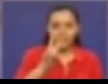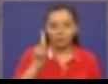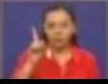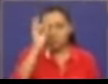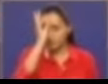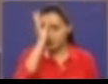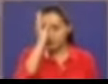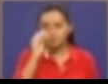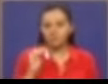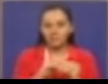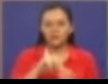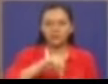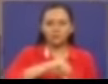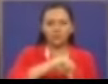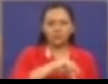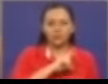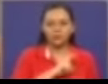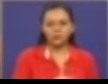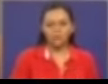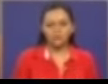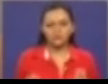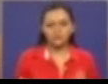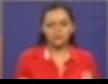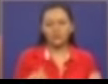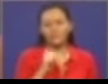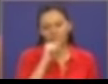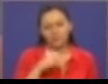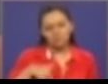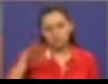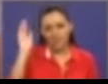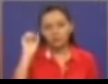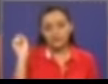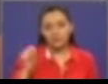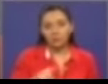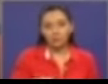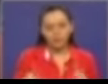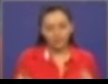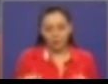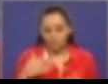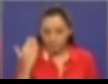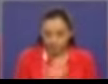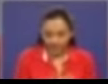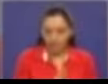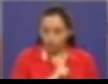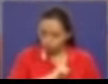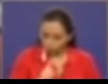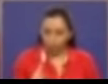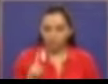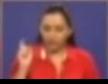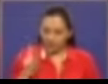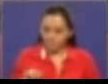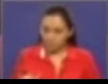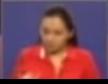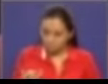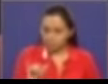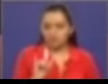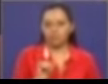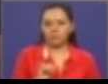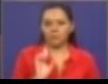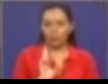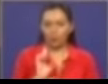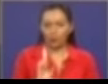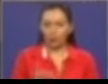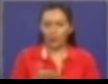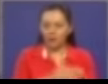centenas de centros de salud. Faltará por hacer, pero no habrá parangón, no hay nada que ver con el país que